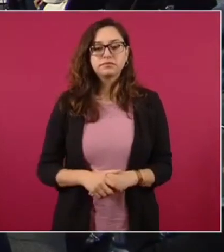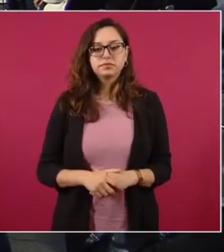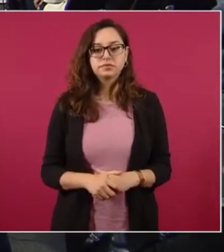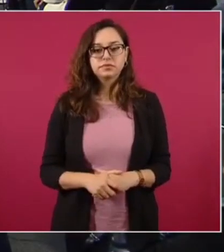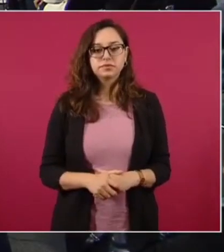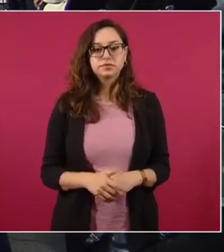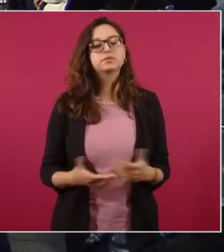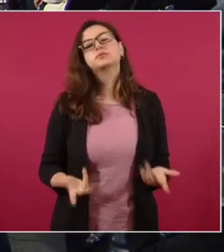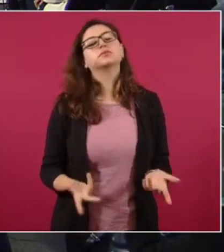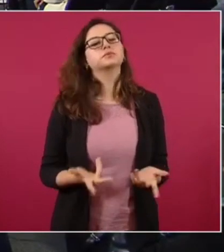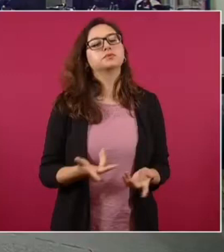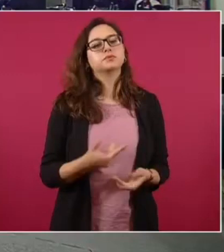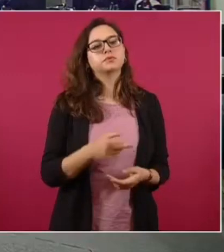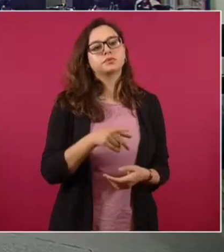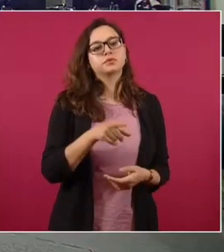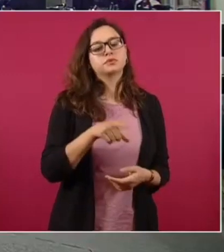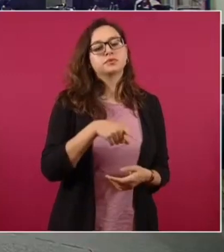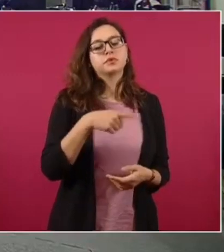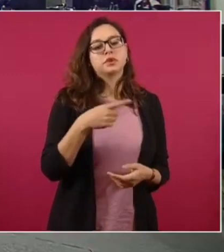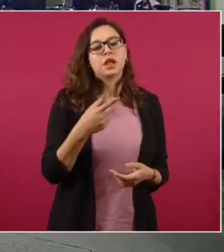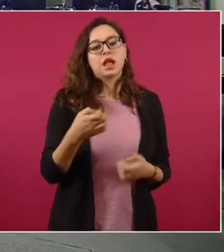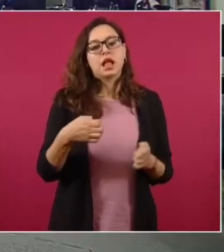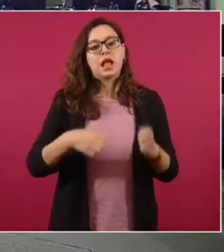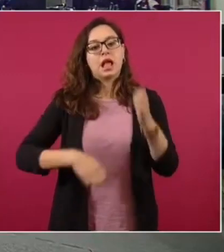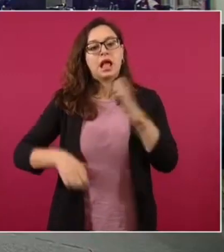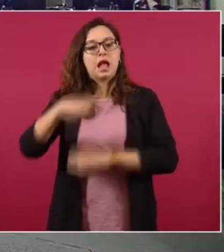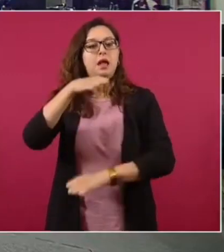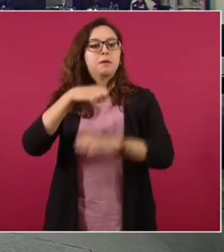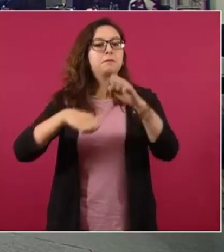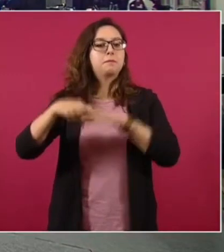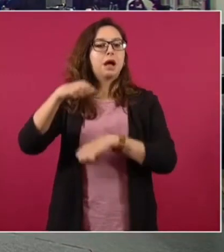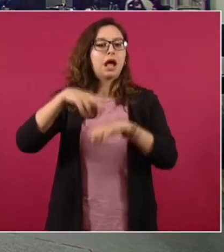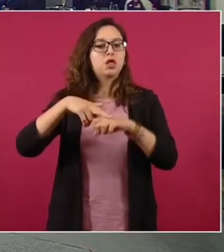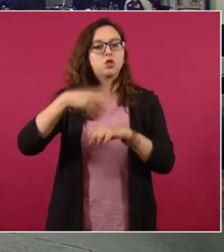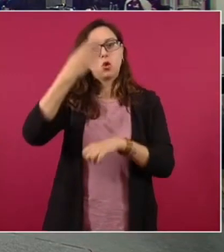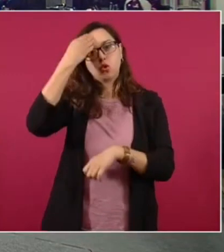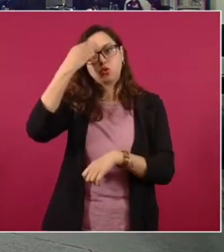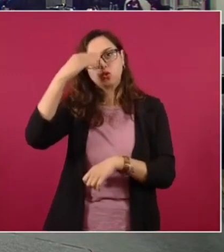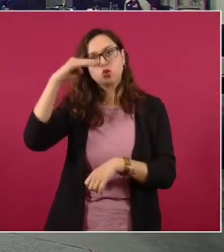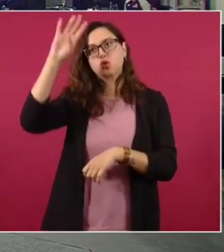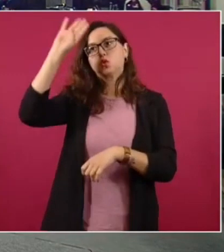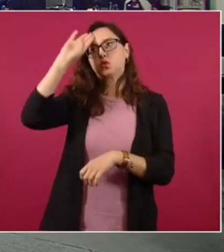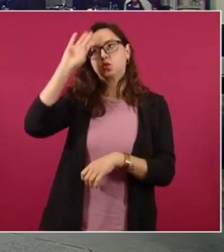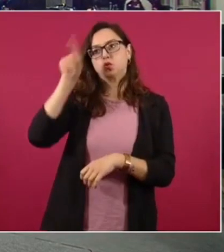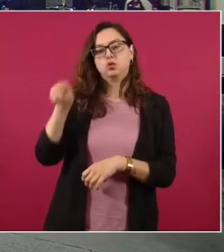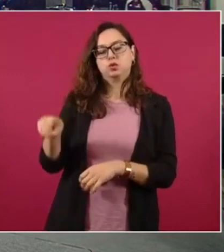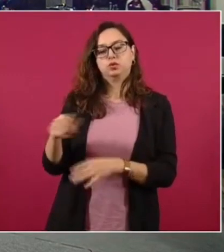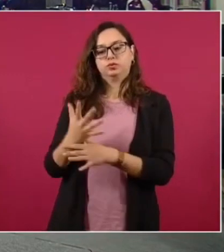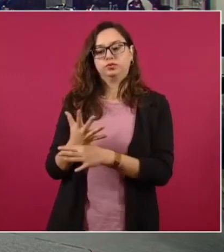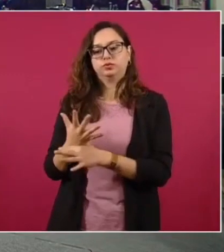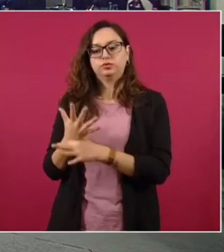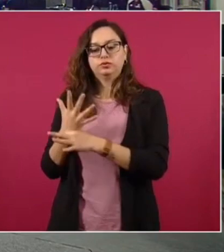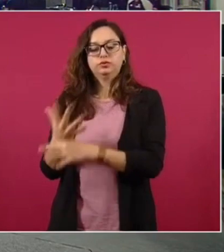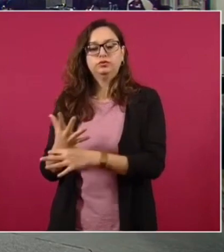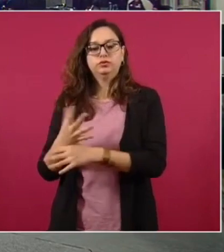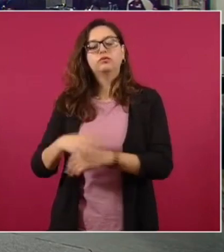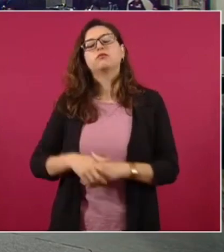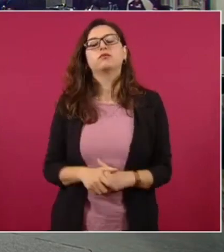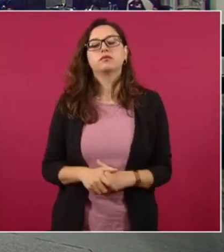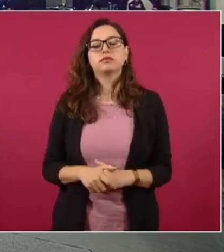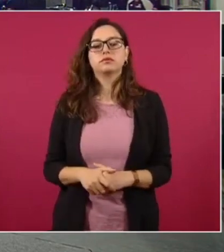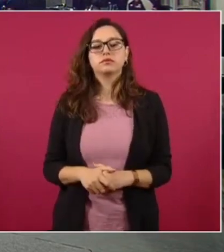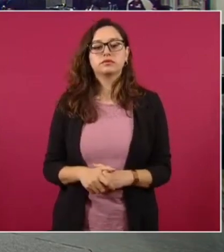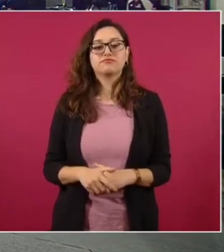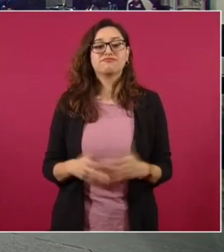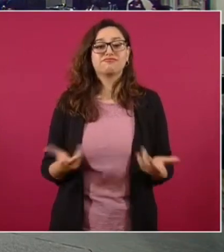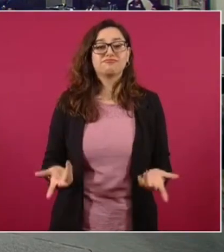para Sputnik, el embajador de Cuba en México, Marcos Rodríguez, dijo que al menos son 12 millones de dólares diarios que por